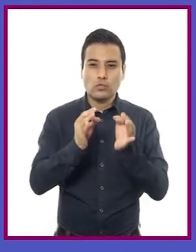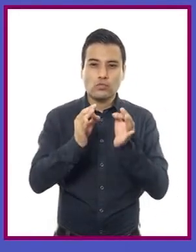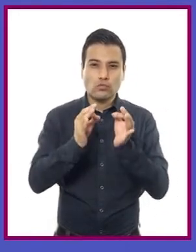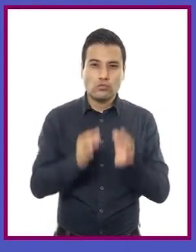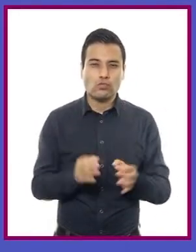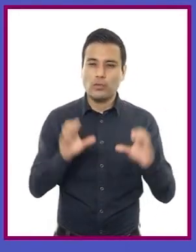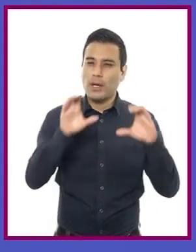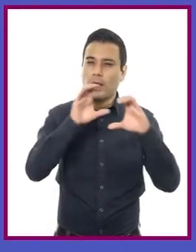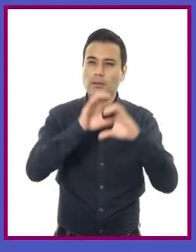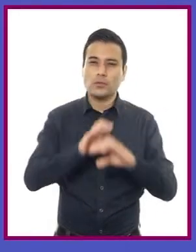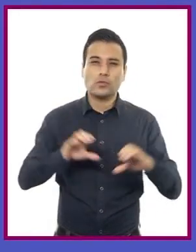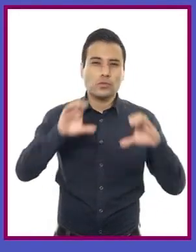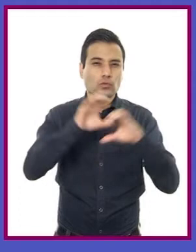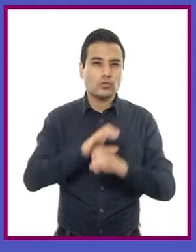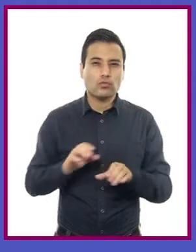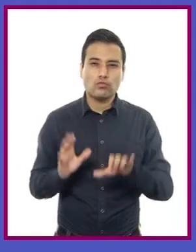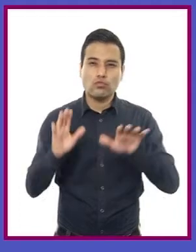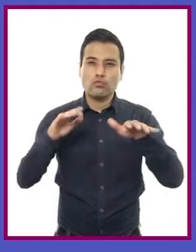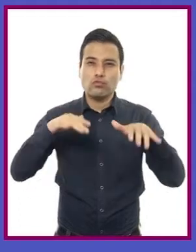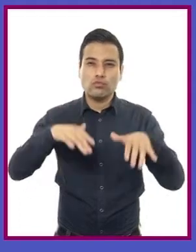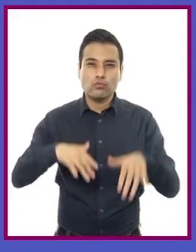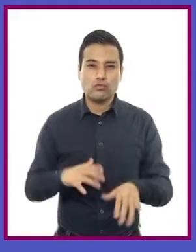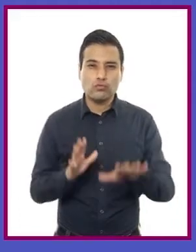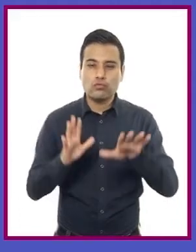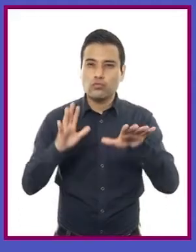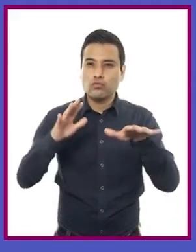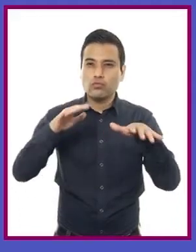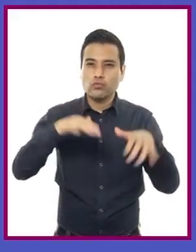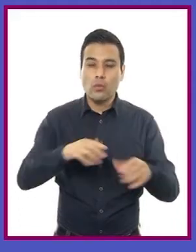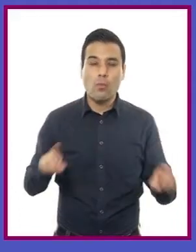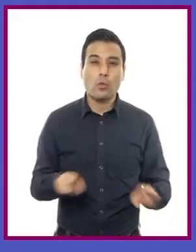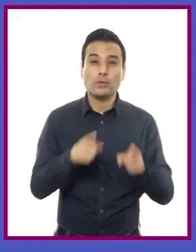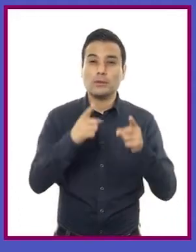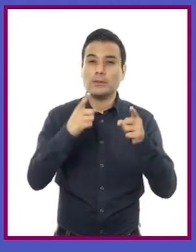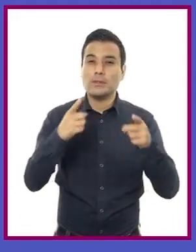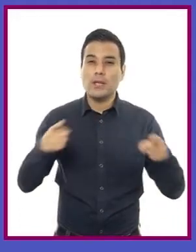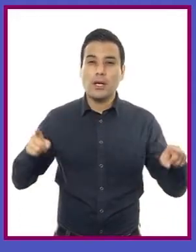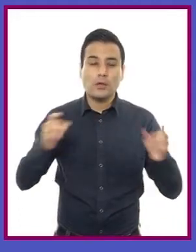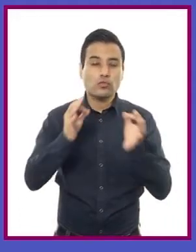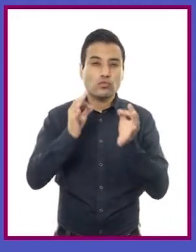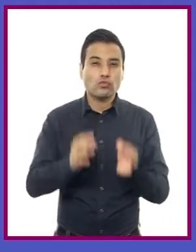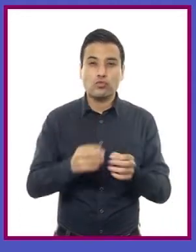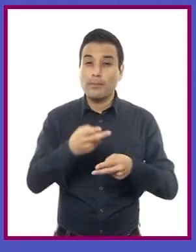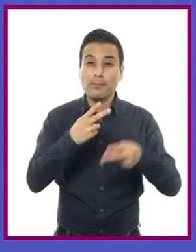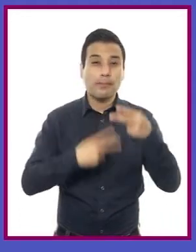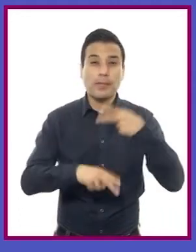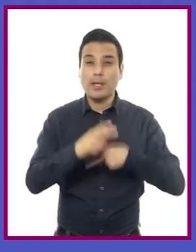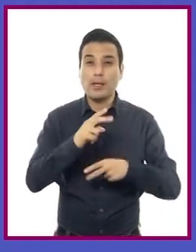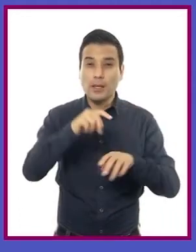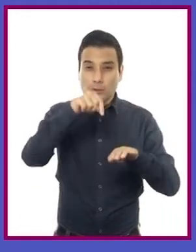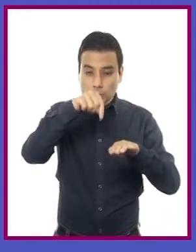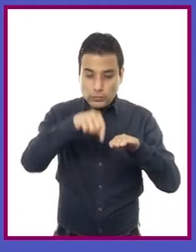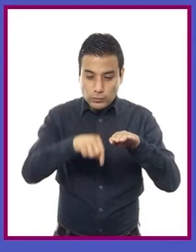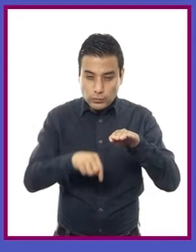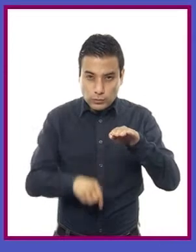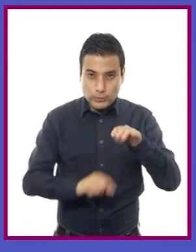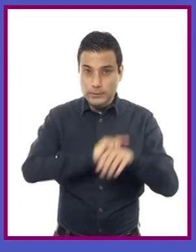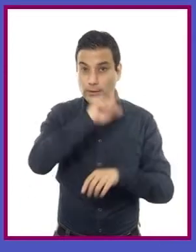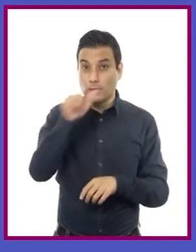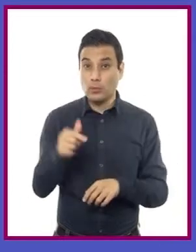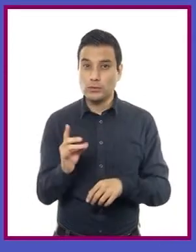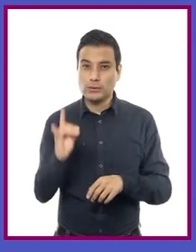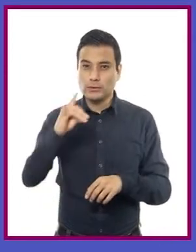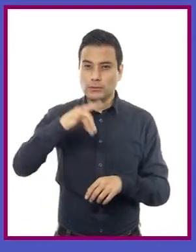absoluto, con el ritmo de las mareas. La insondable música que nace allá en el fondo y es retenida, en el santuario de